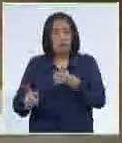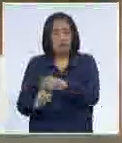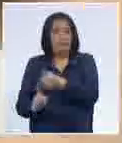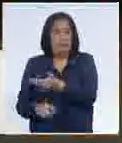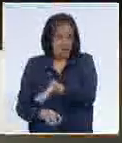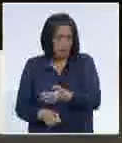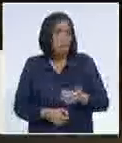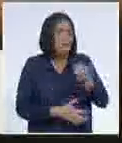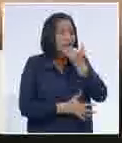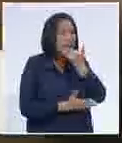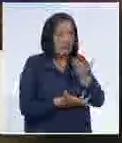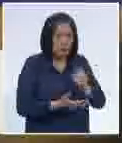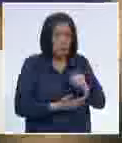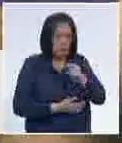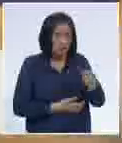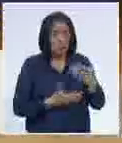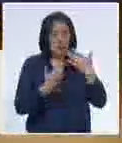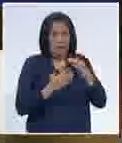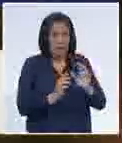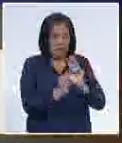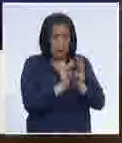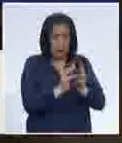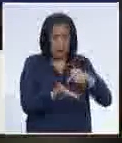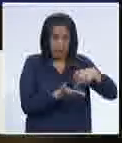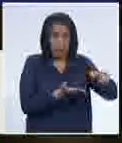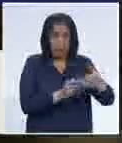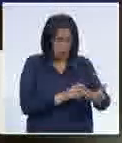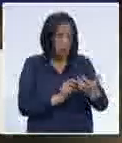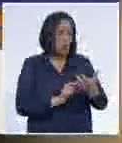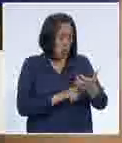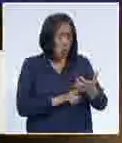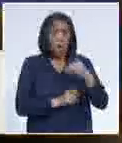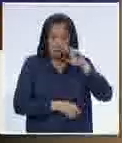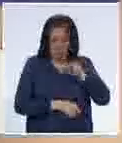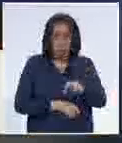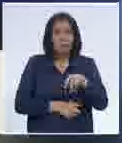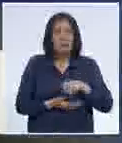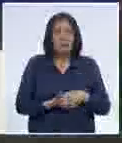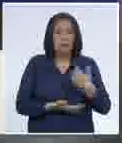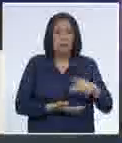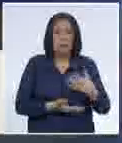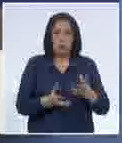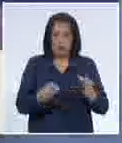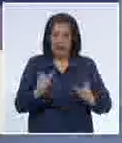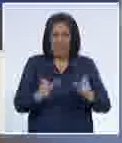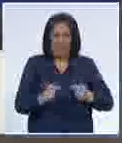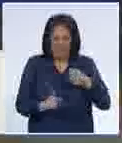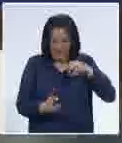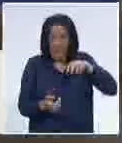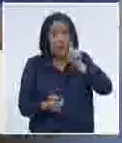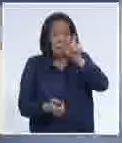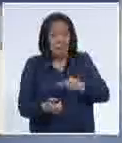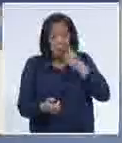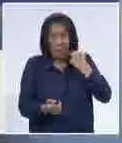¿qué fue lo que pasó? Esto nos llegó gracias al WhatsApp de La Tira, por cierto. Y como estamos notando, es una turba la que golpea a